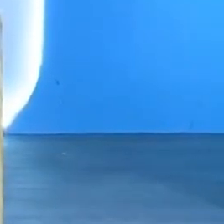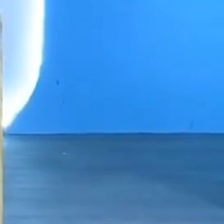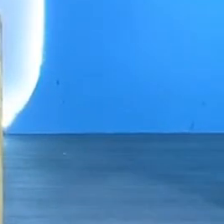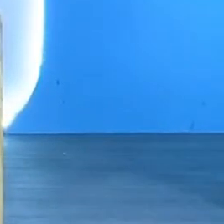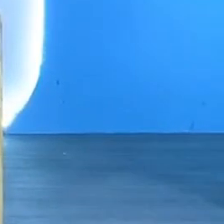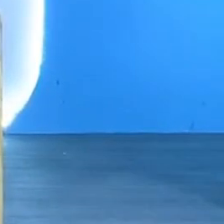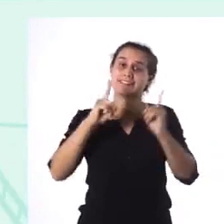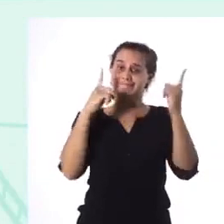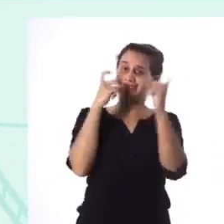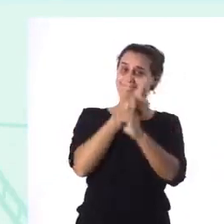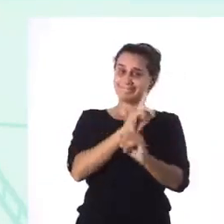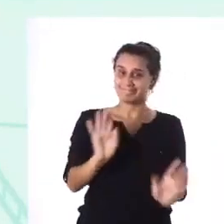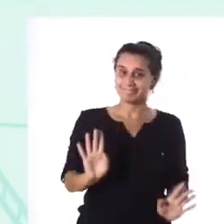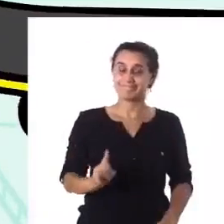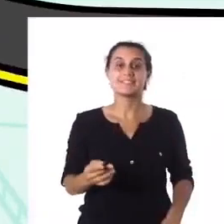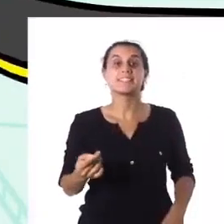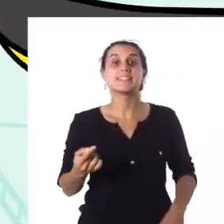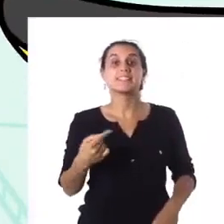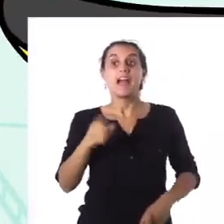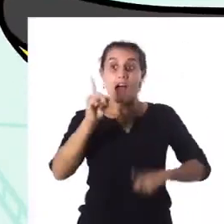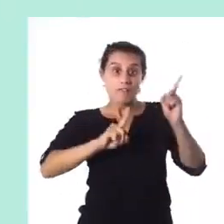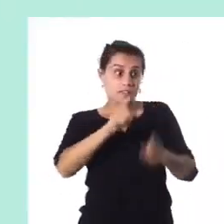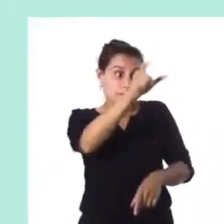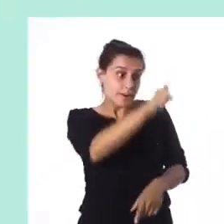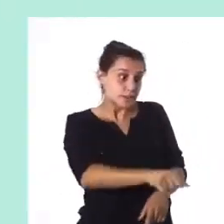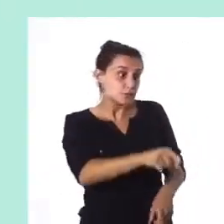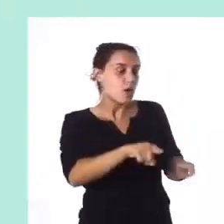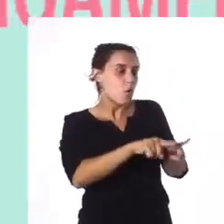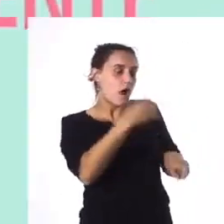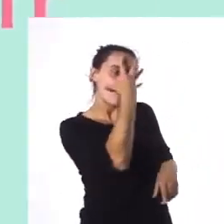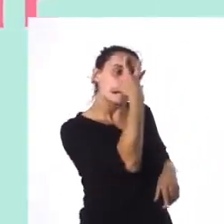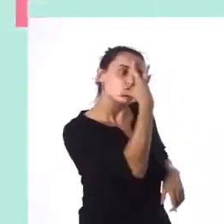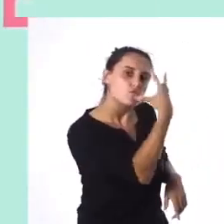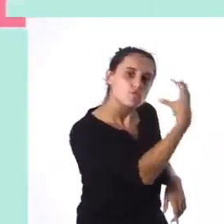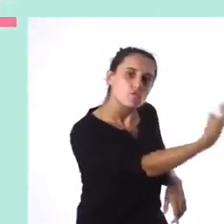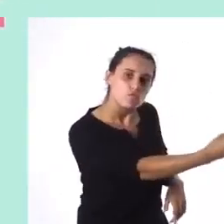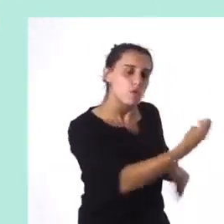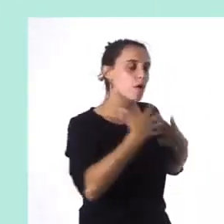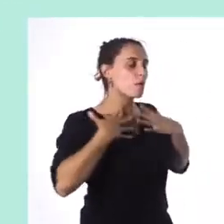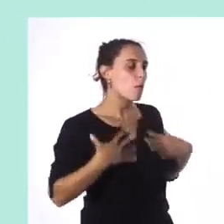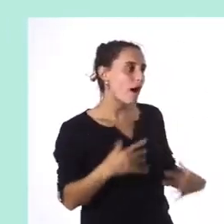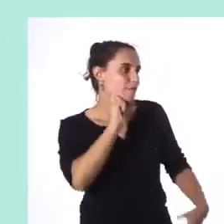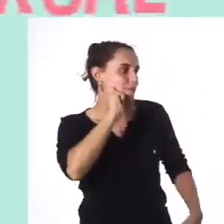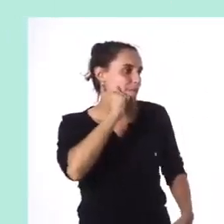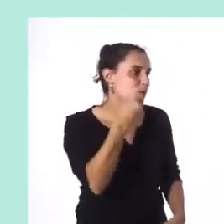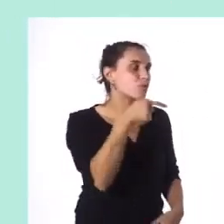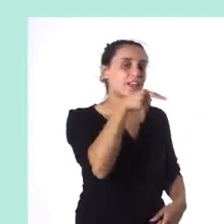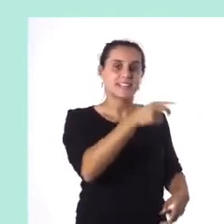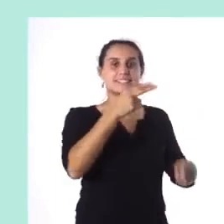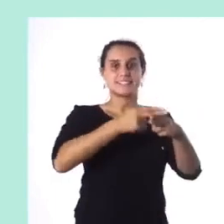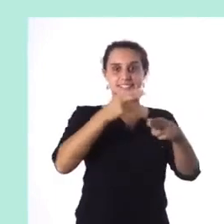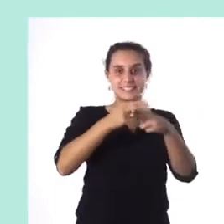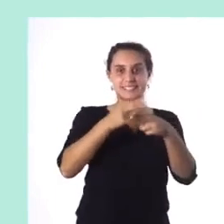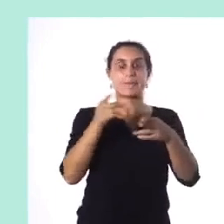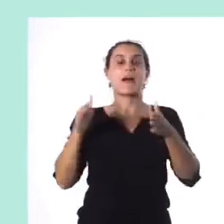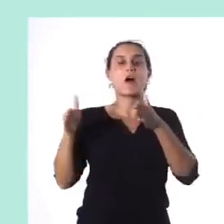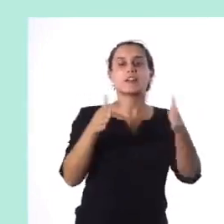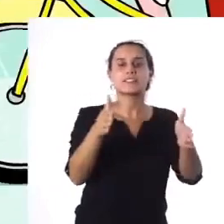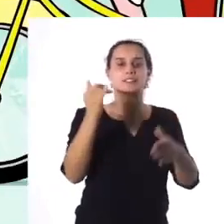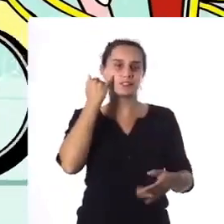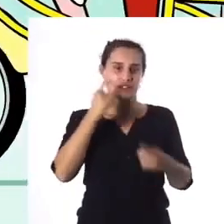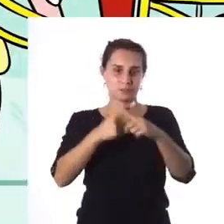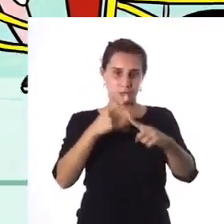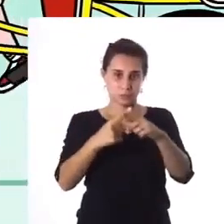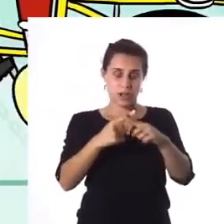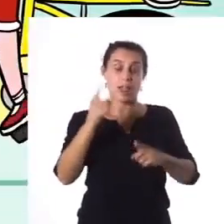transmitido en Canal 10. En una de las ediciones se abordó el tema de orientación sexual en la asignatura de estudios sociales, lo que generó fuertes